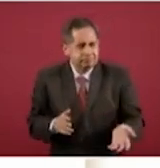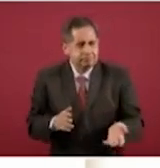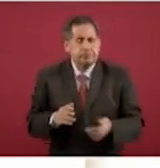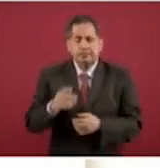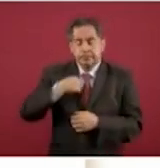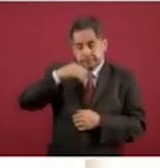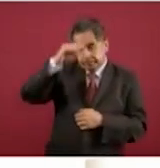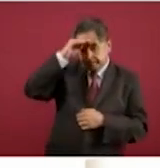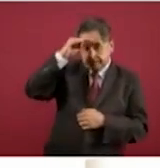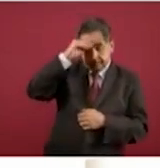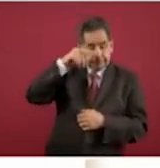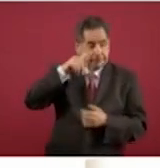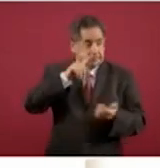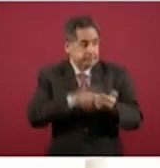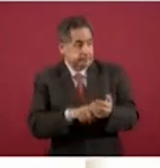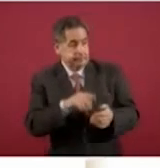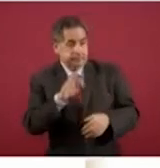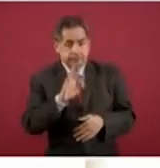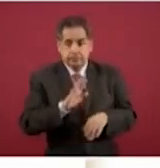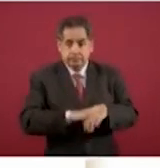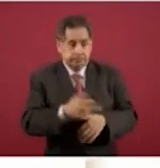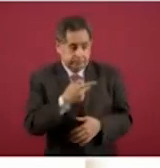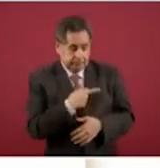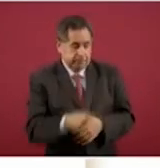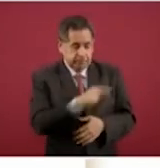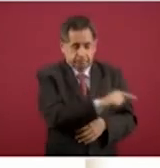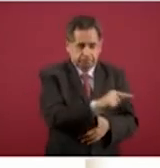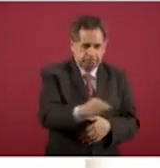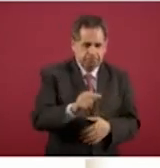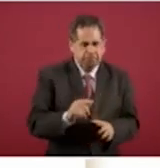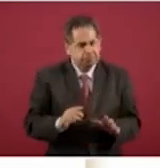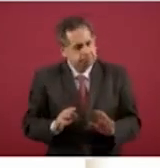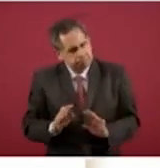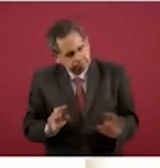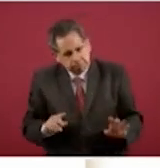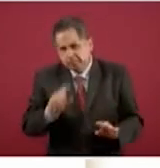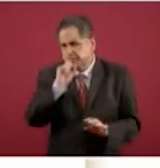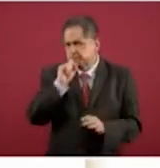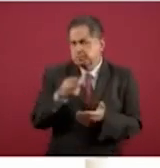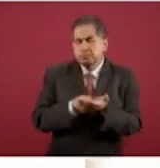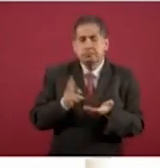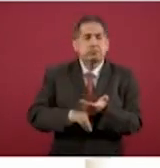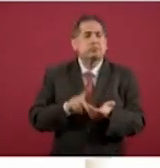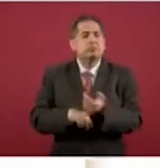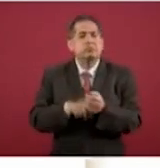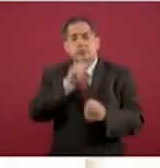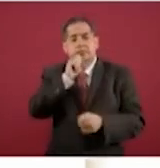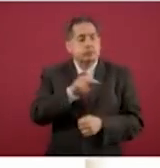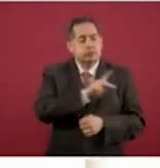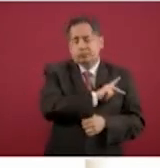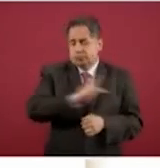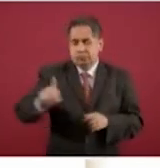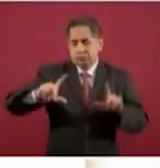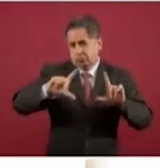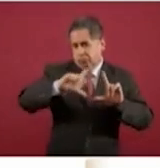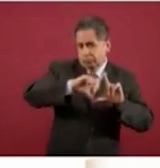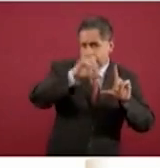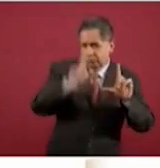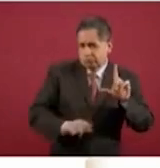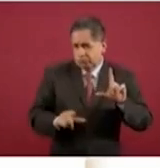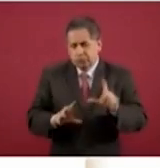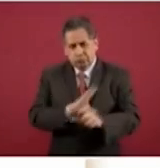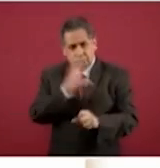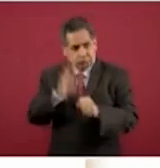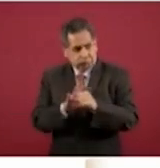pensando en los productores más pobres del país sino en todo el país porque